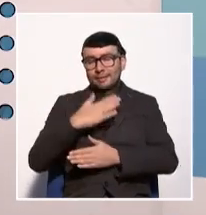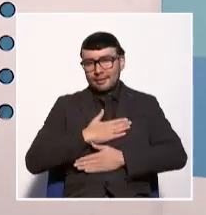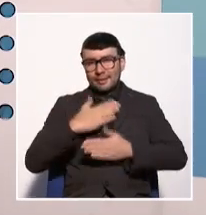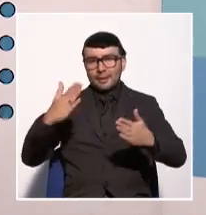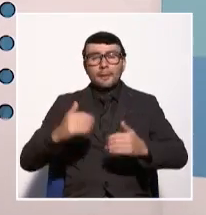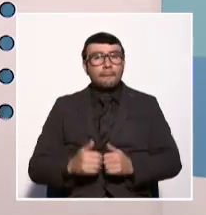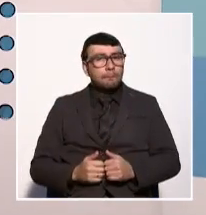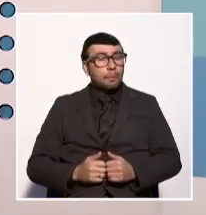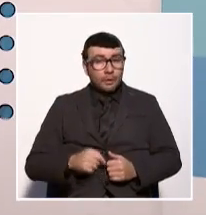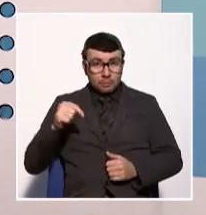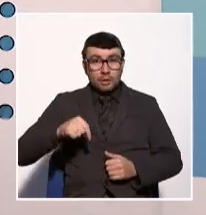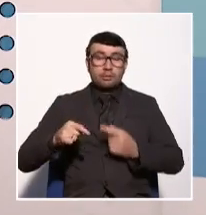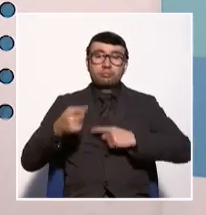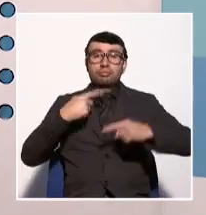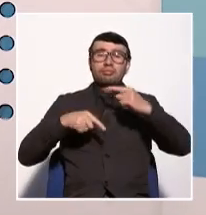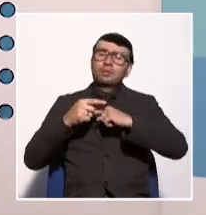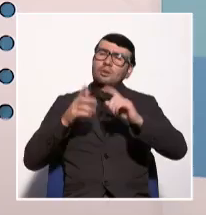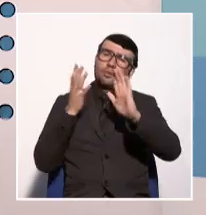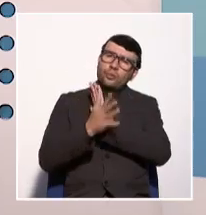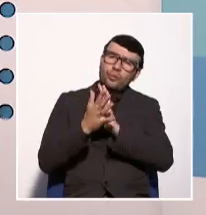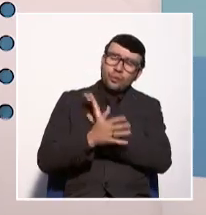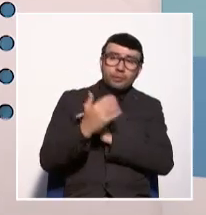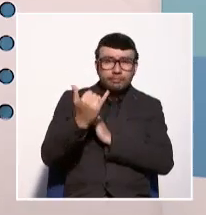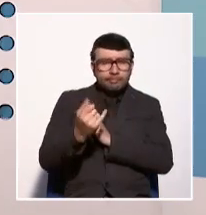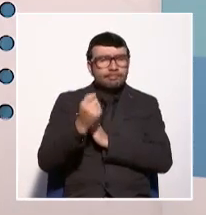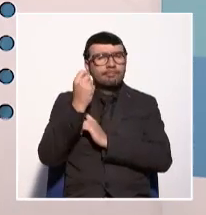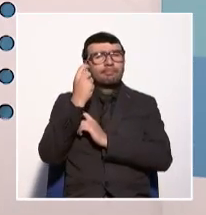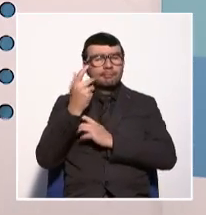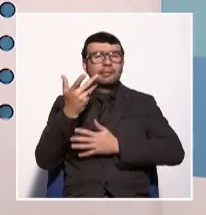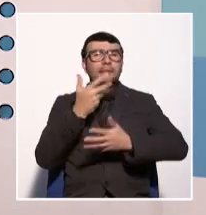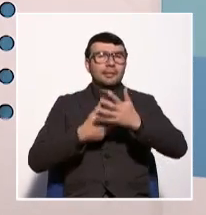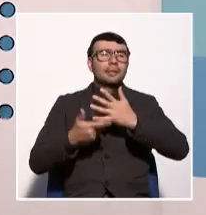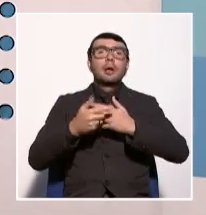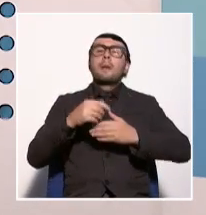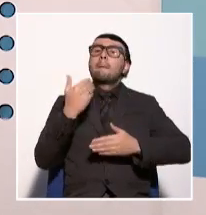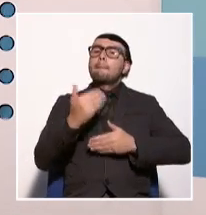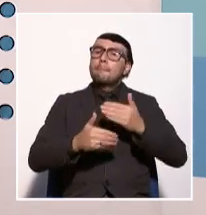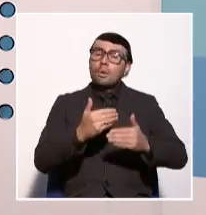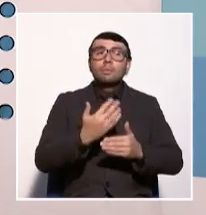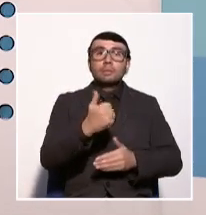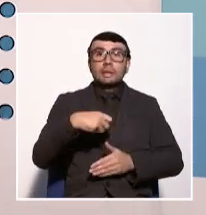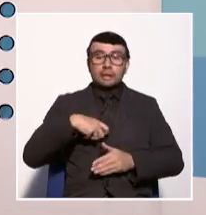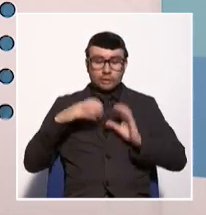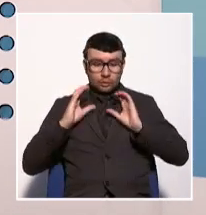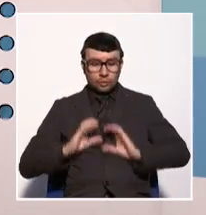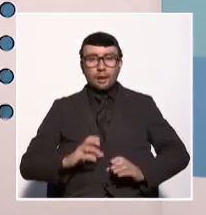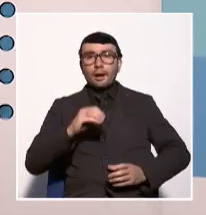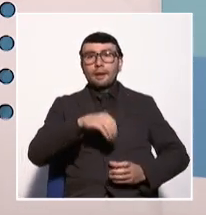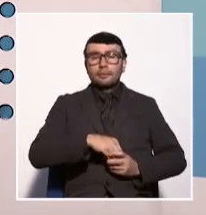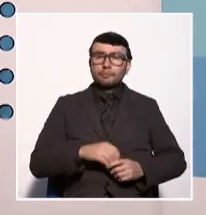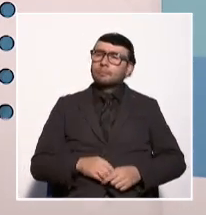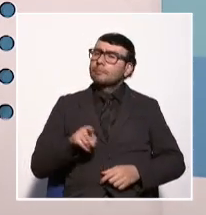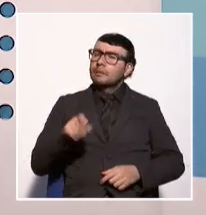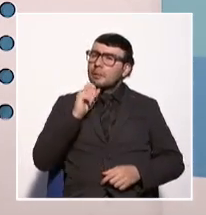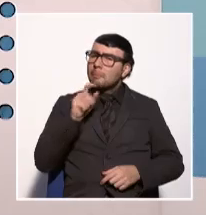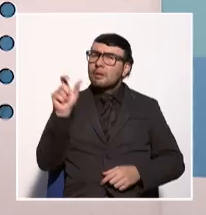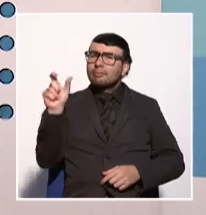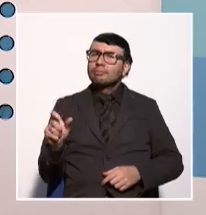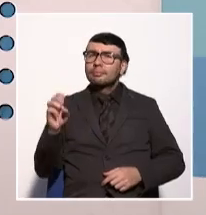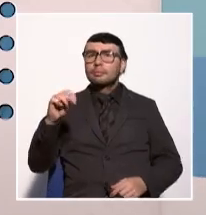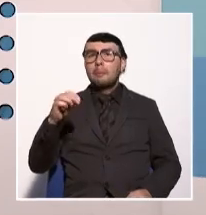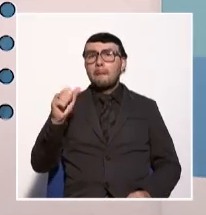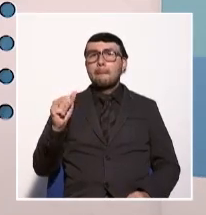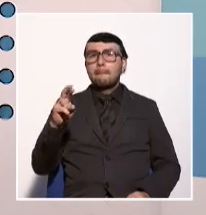mejor comprensión más bien de parte nuestra de todos los procesos que suceden con nuestro organismo esta pregunta es de marta naranjo